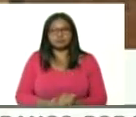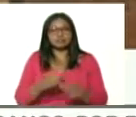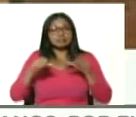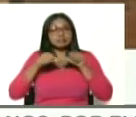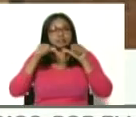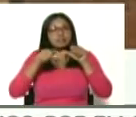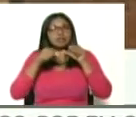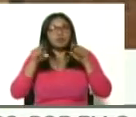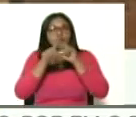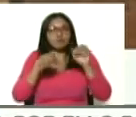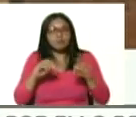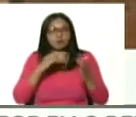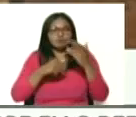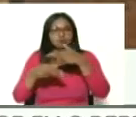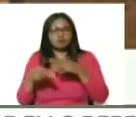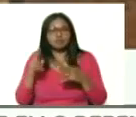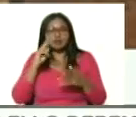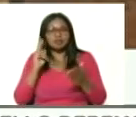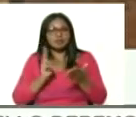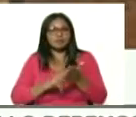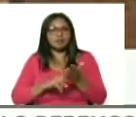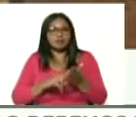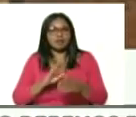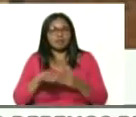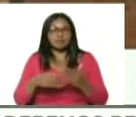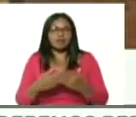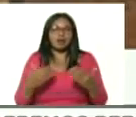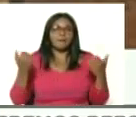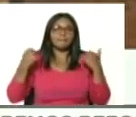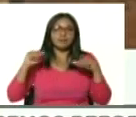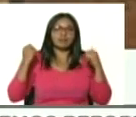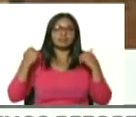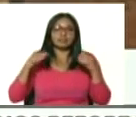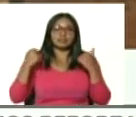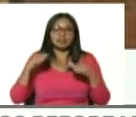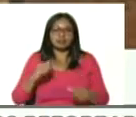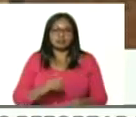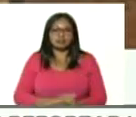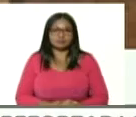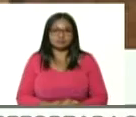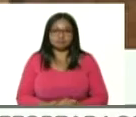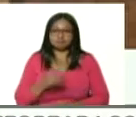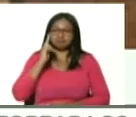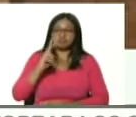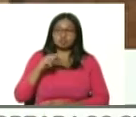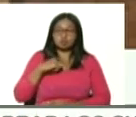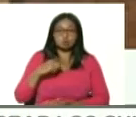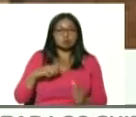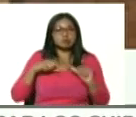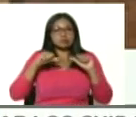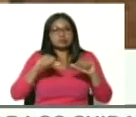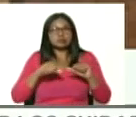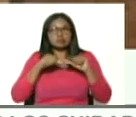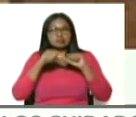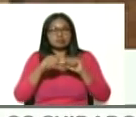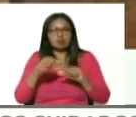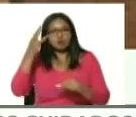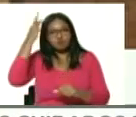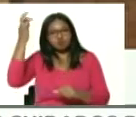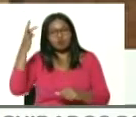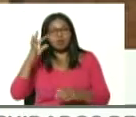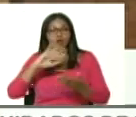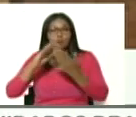construcción desde la realidad, desde la práctica. Entonces, fíjense, yo sigo insistiendo, Consejo